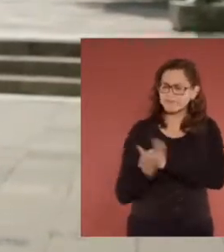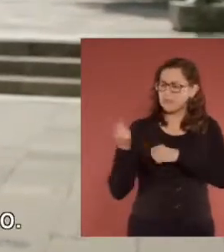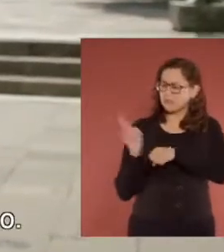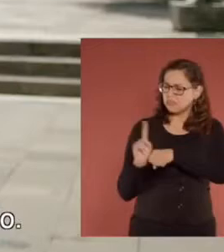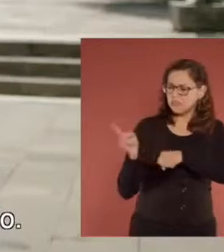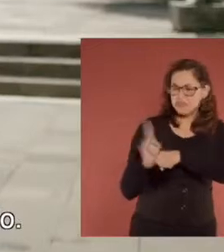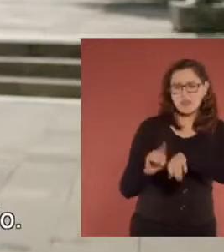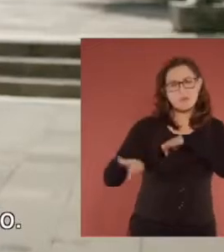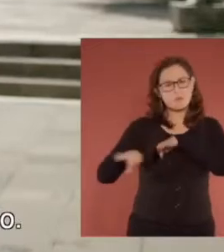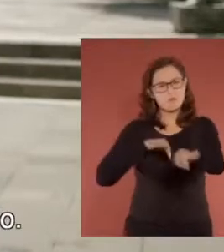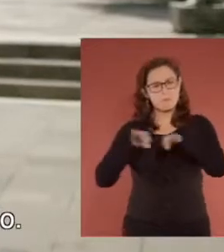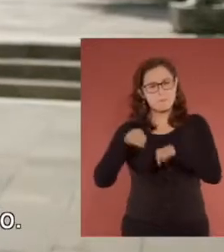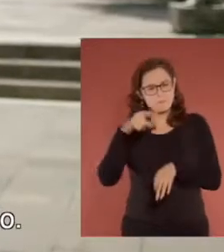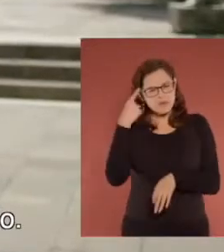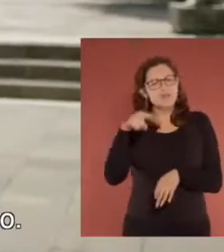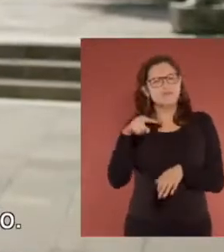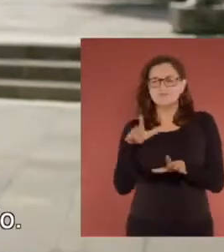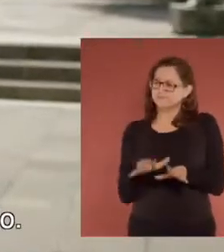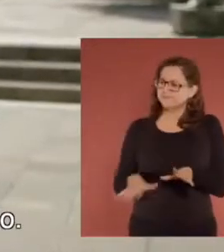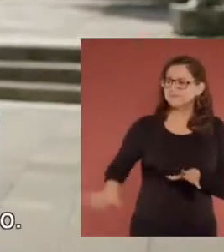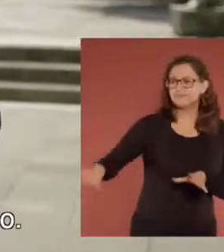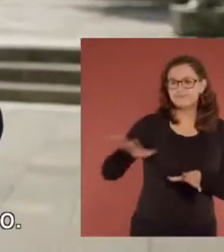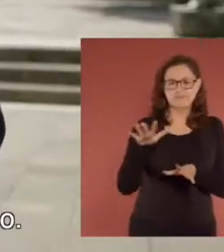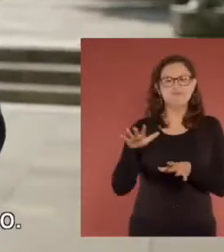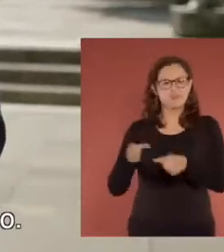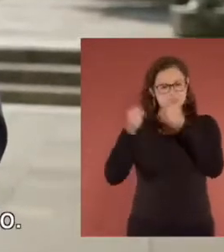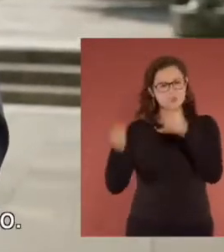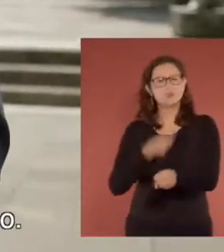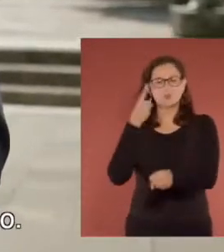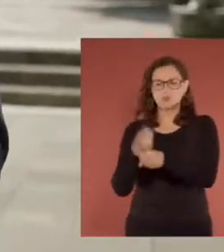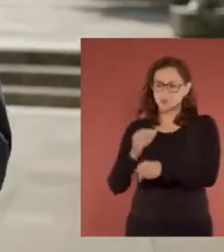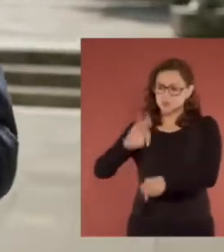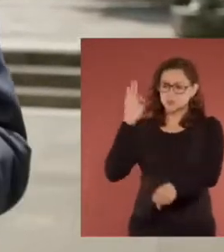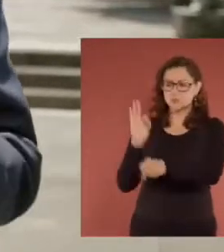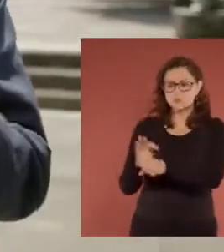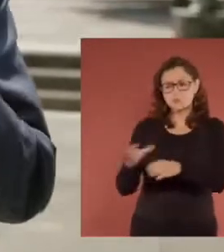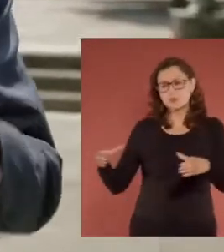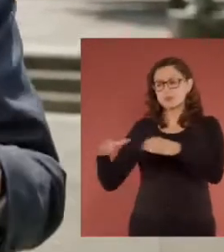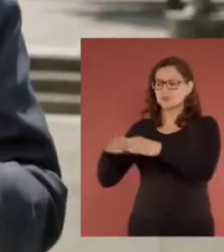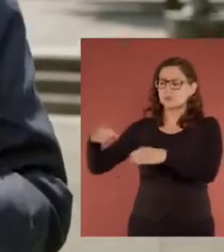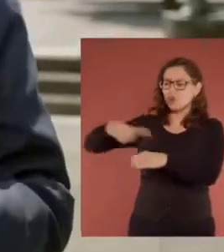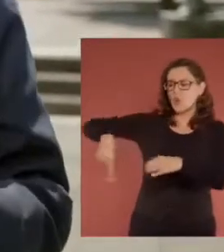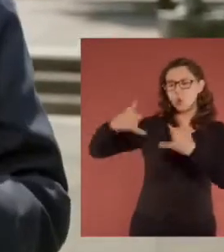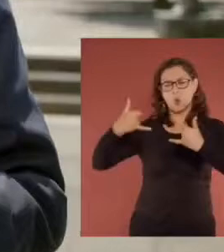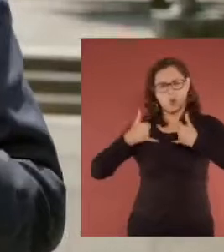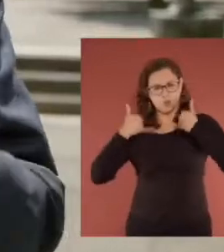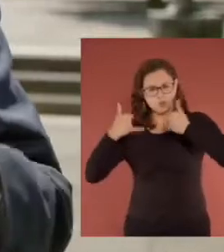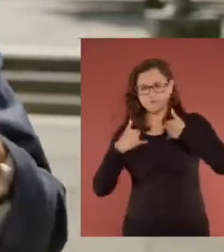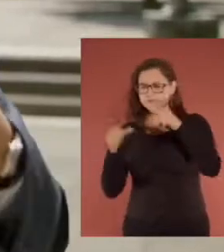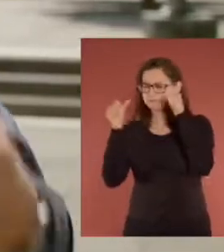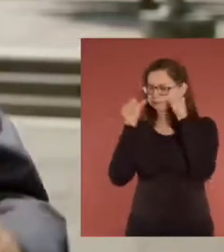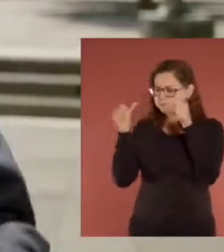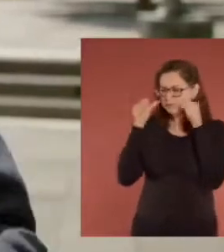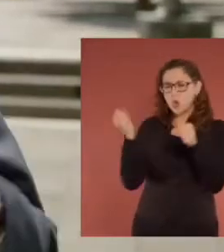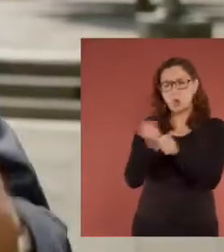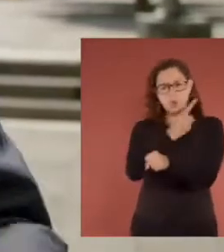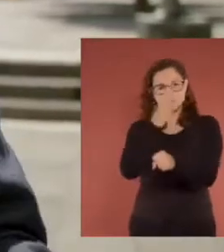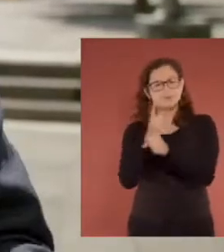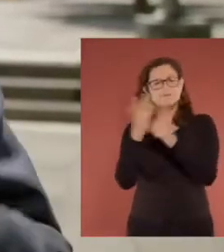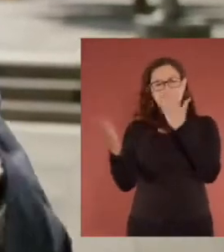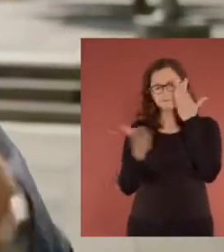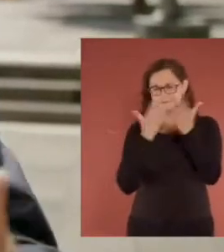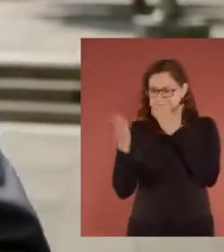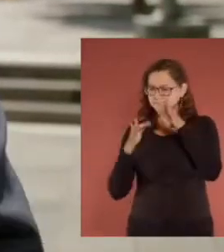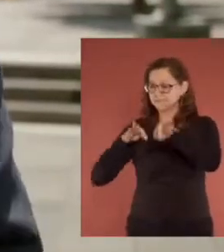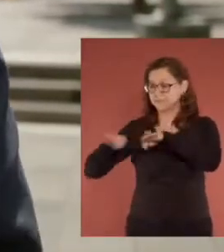sistemas estatales y municipales DIF, siempre podrá ser una de las opciones que